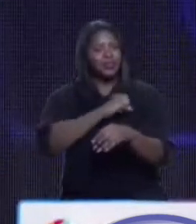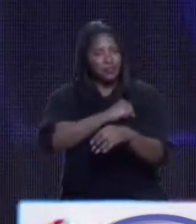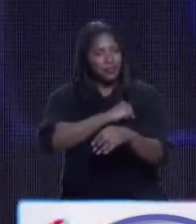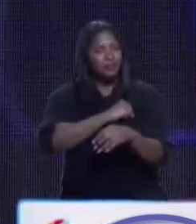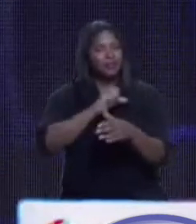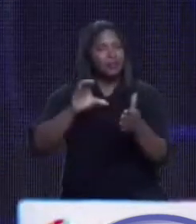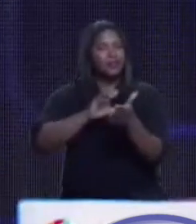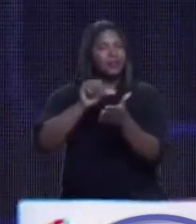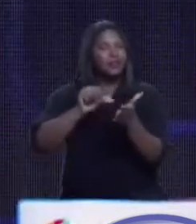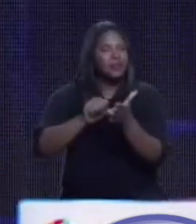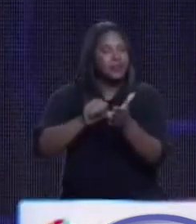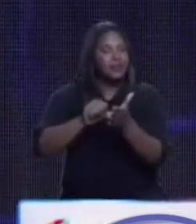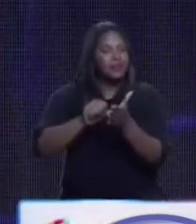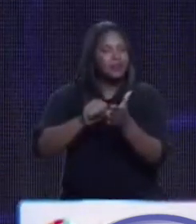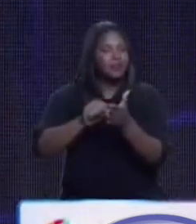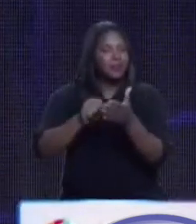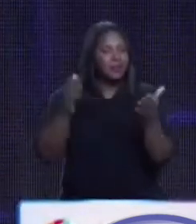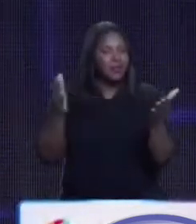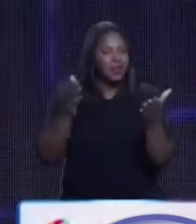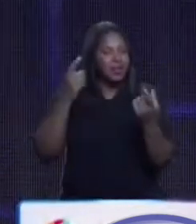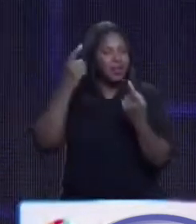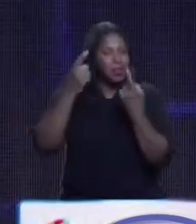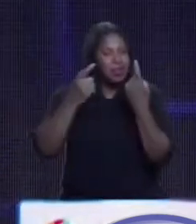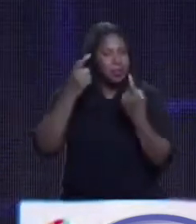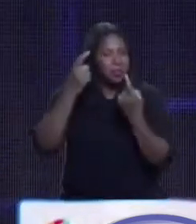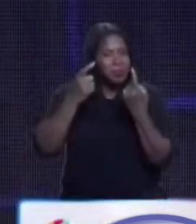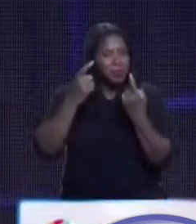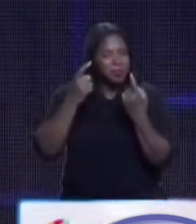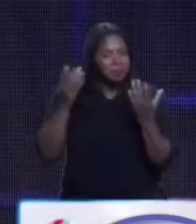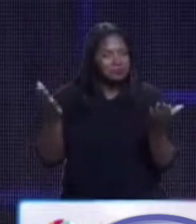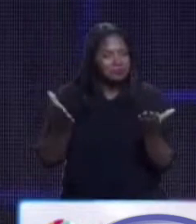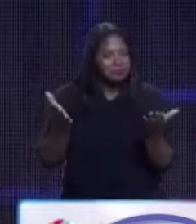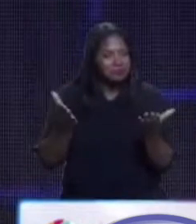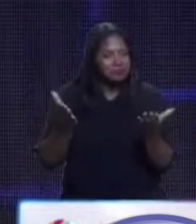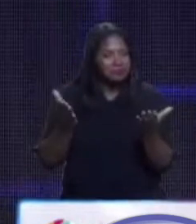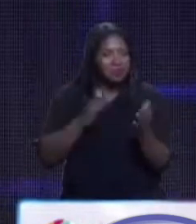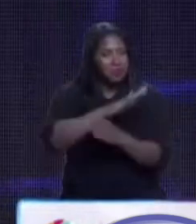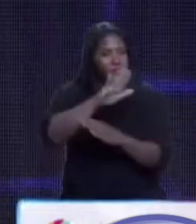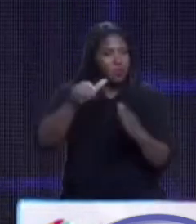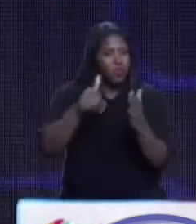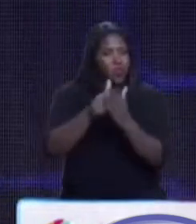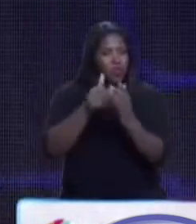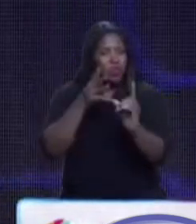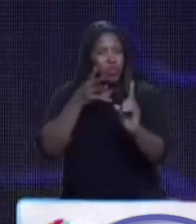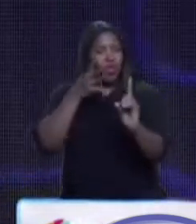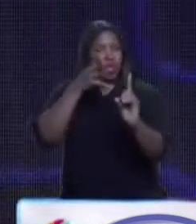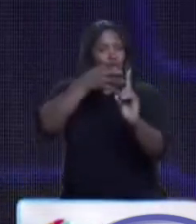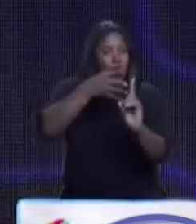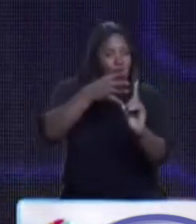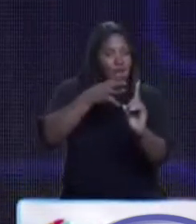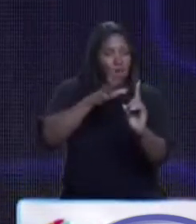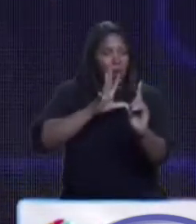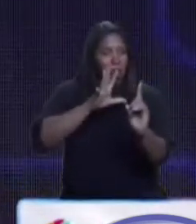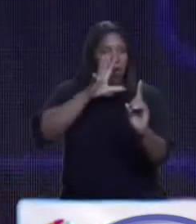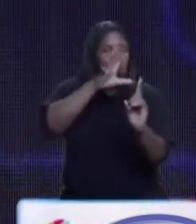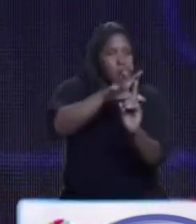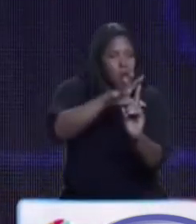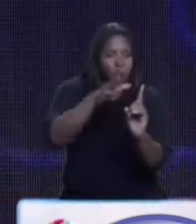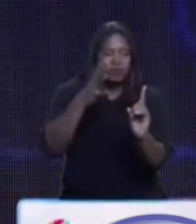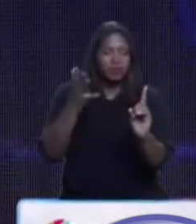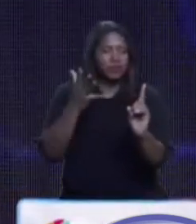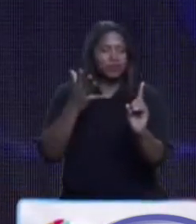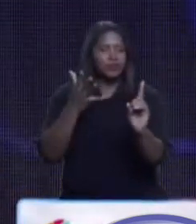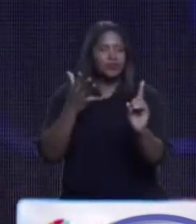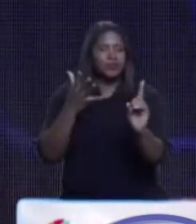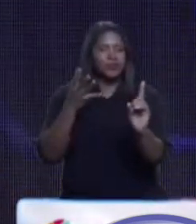ellos, de darle una dimensión en la que esto se ha convertido en una especie de un todos contra uno. Mi visión, mi filosofía